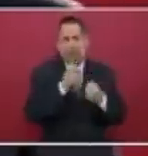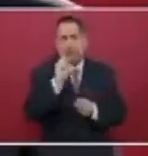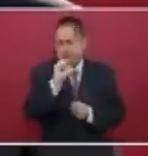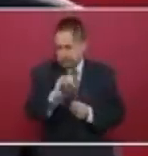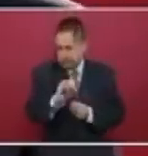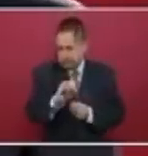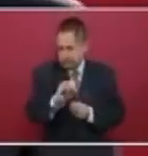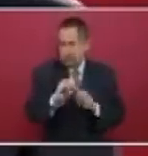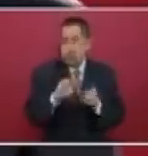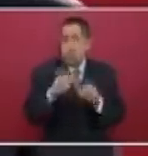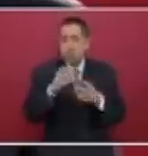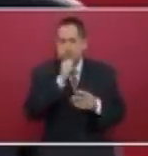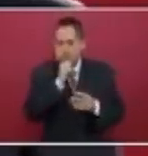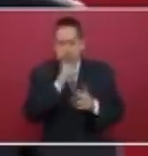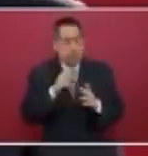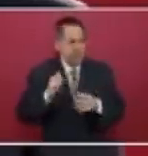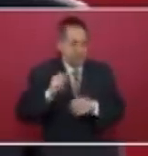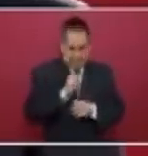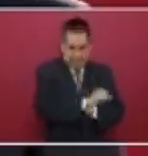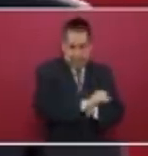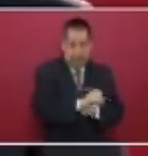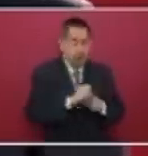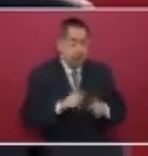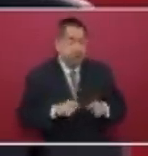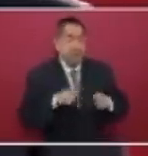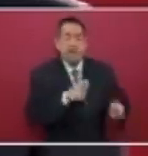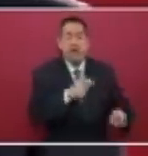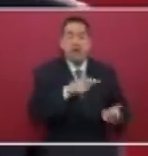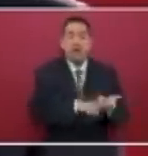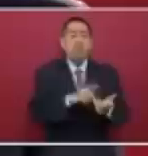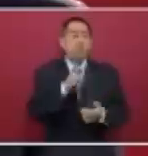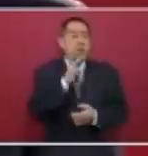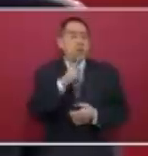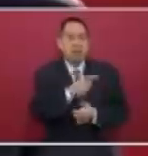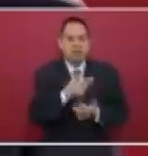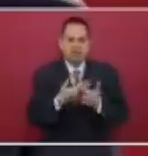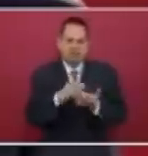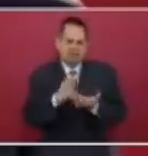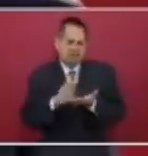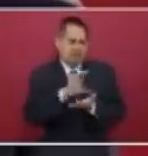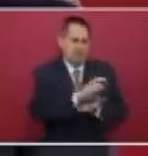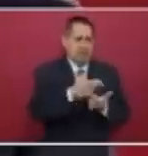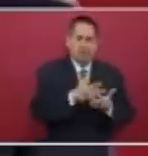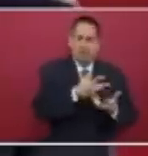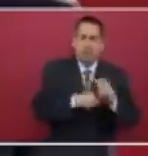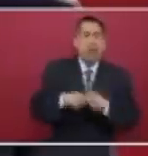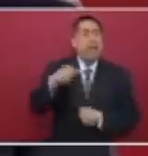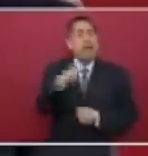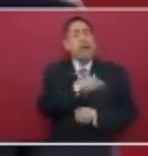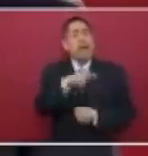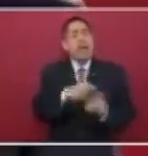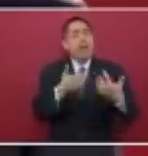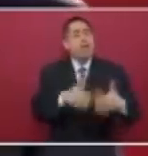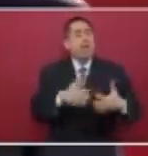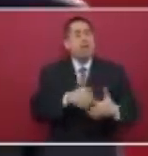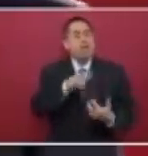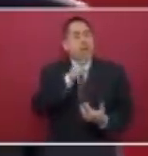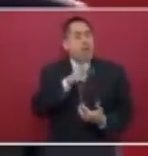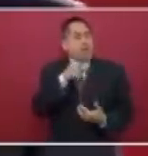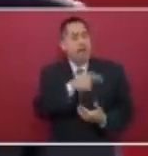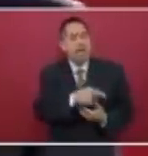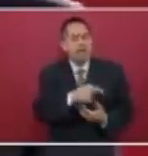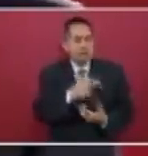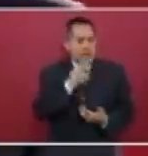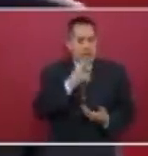pemex y darle solvencia a una empresa muy